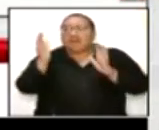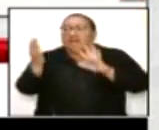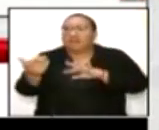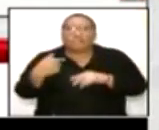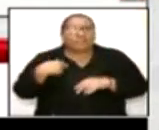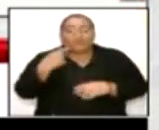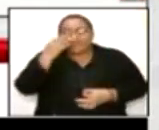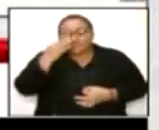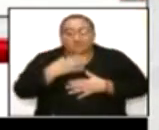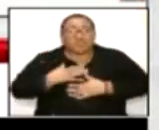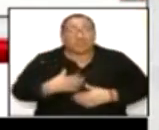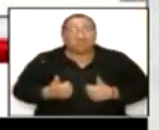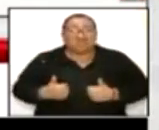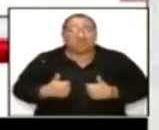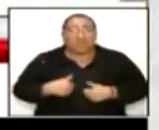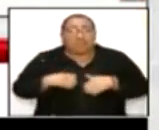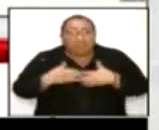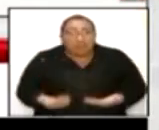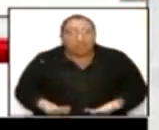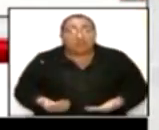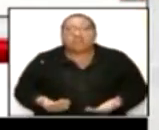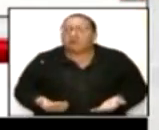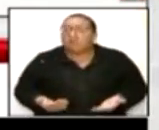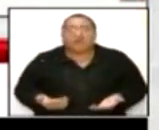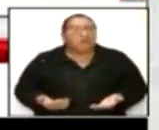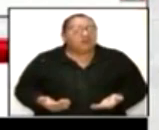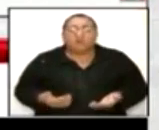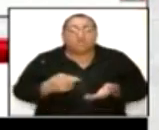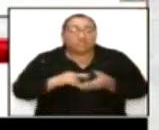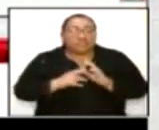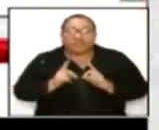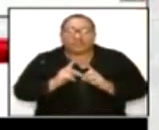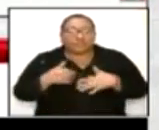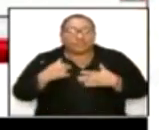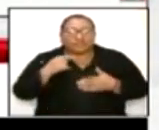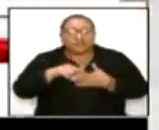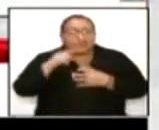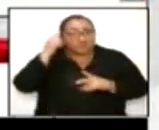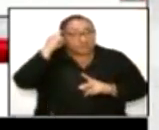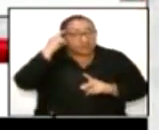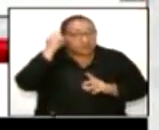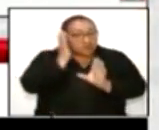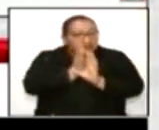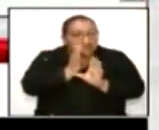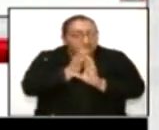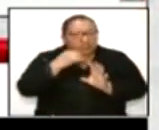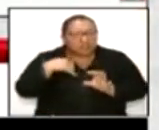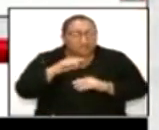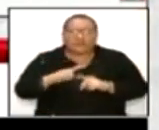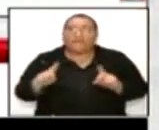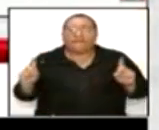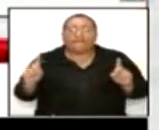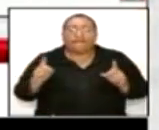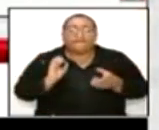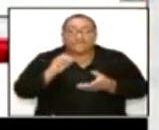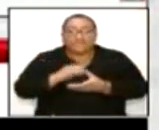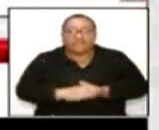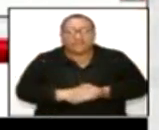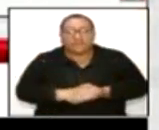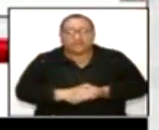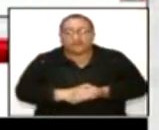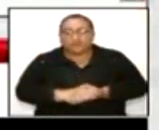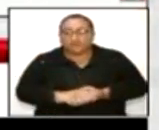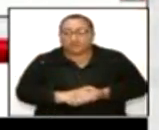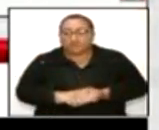no están física y fisiológicamente preparadas, sino que tampoco lo están psicológica y socialmente. Hay que agregar a ello